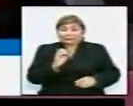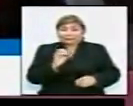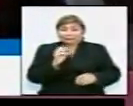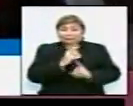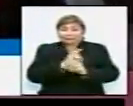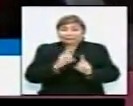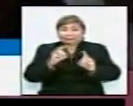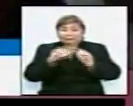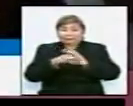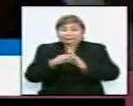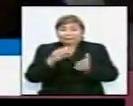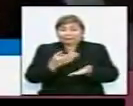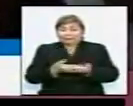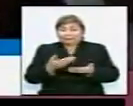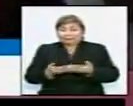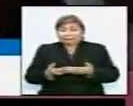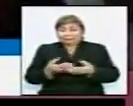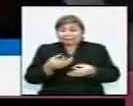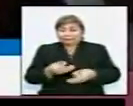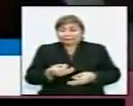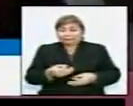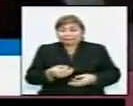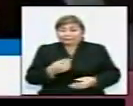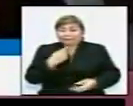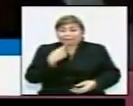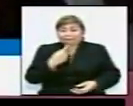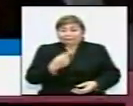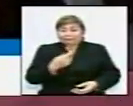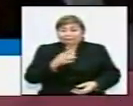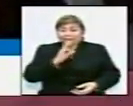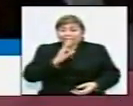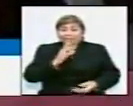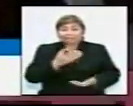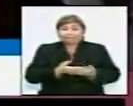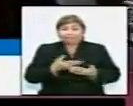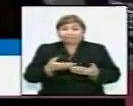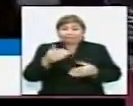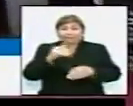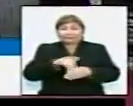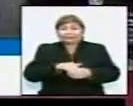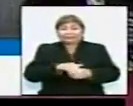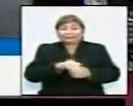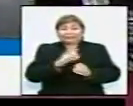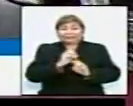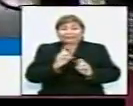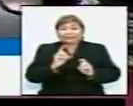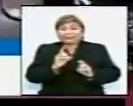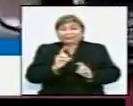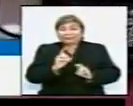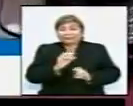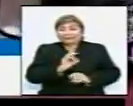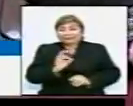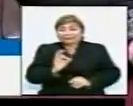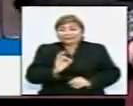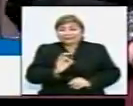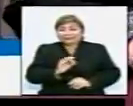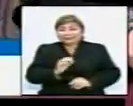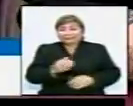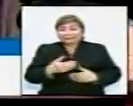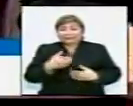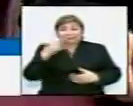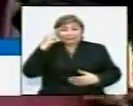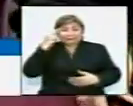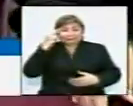es consustancial al proceso. O sea, hablar de un proceso electoral sin democracia interna creo que no